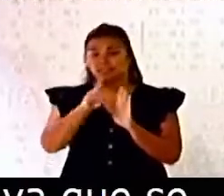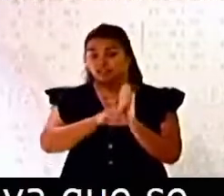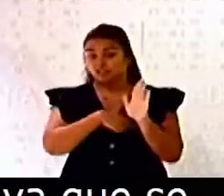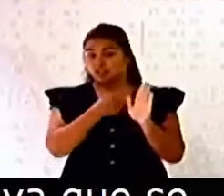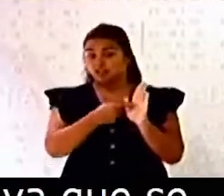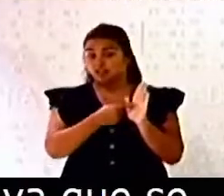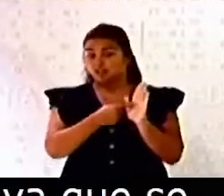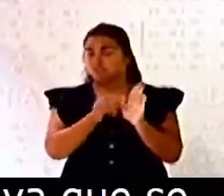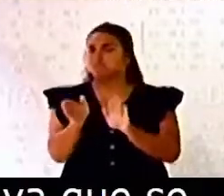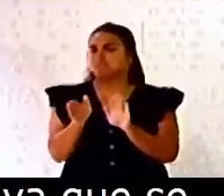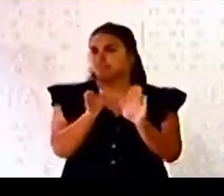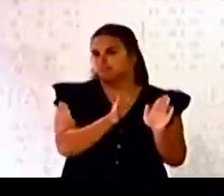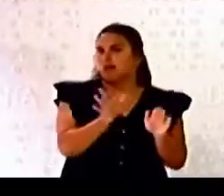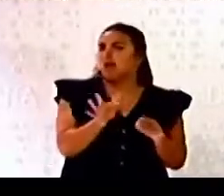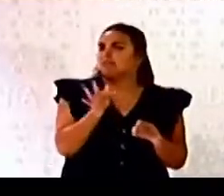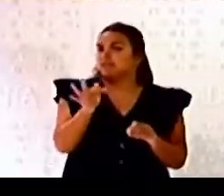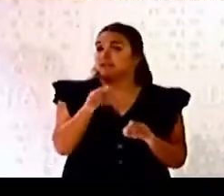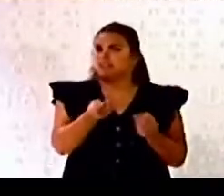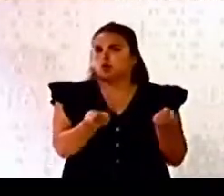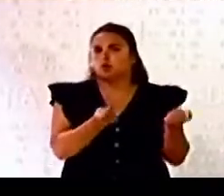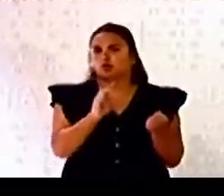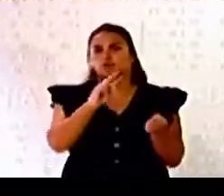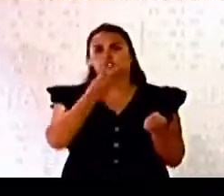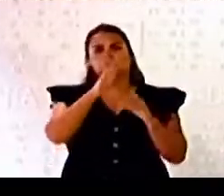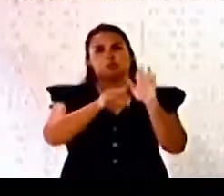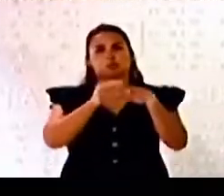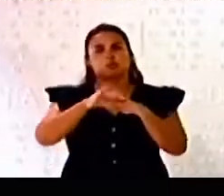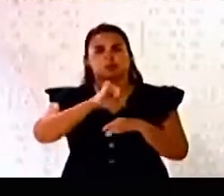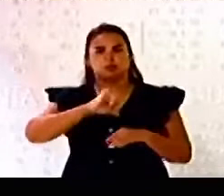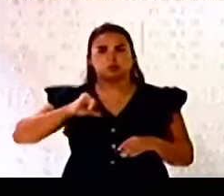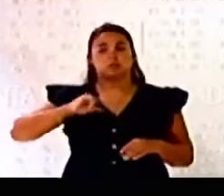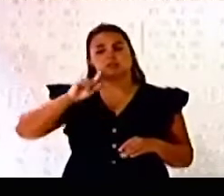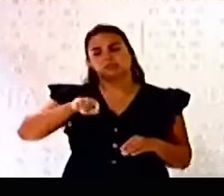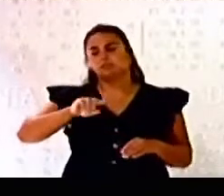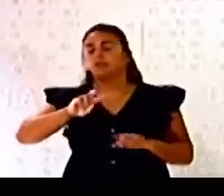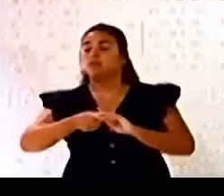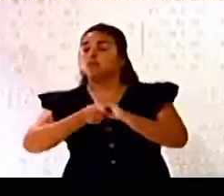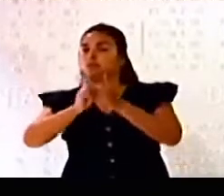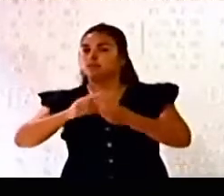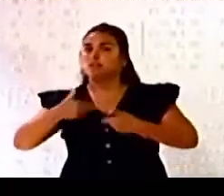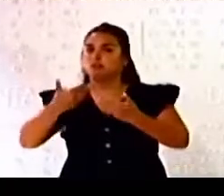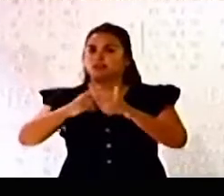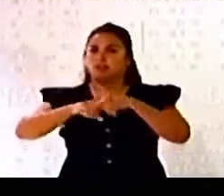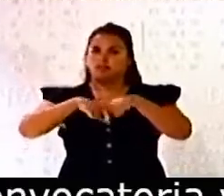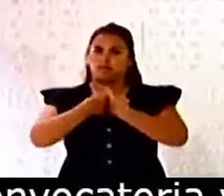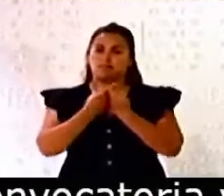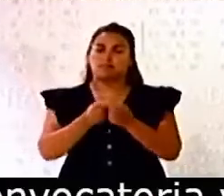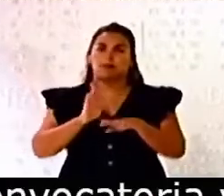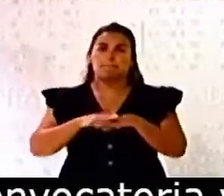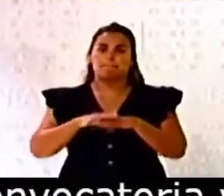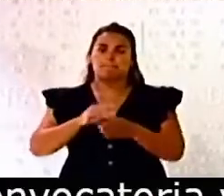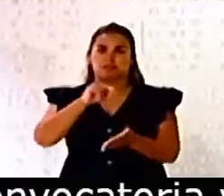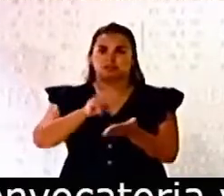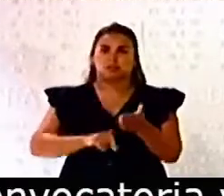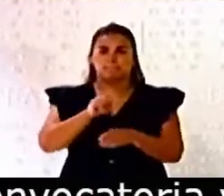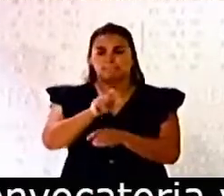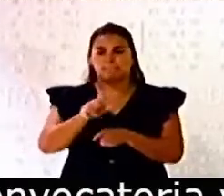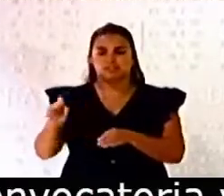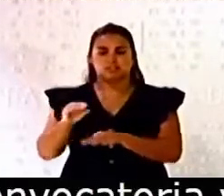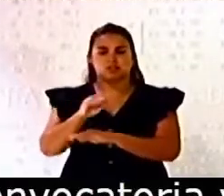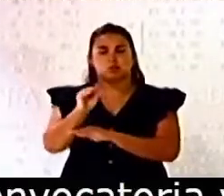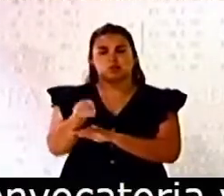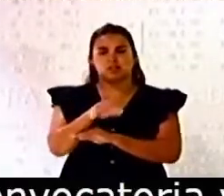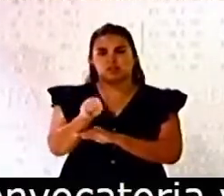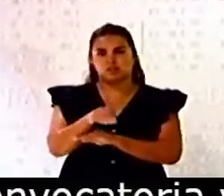un lado regula esa segunda convocatoria a los autónomos y por otro lado modifica las ayudas a la familia para la contratación de personas al